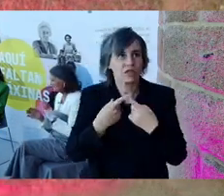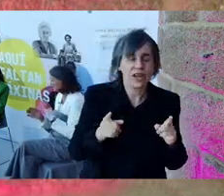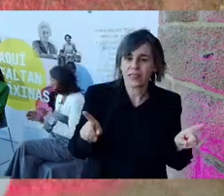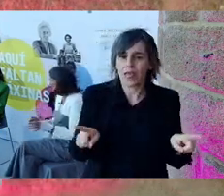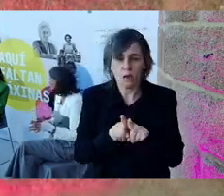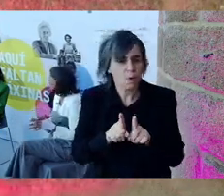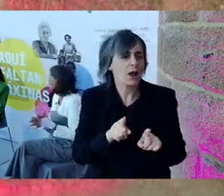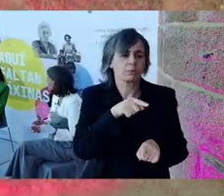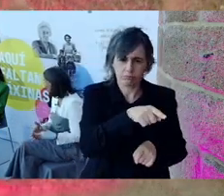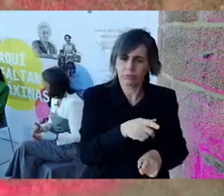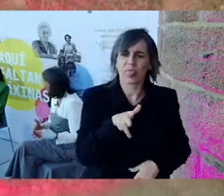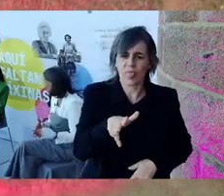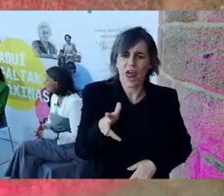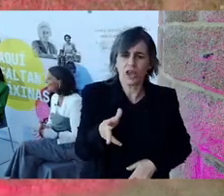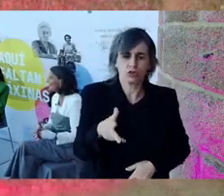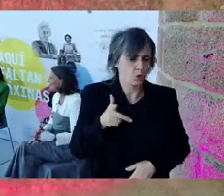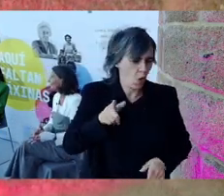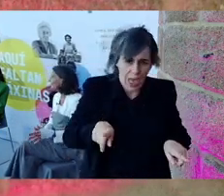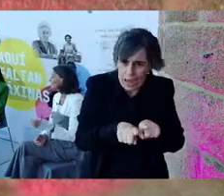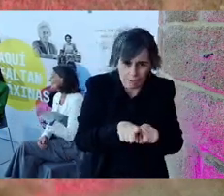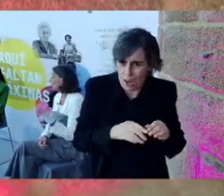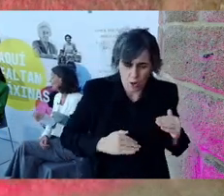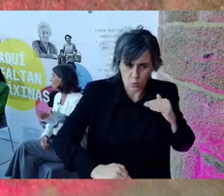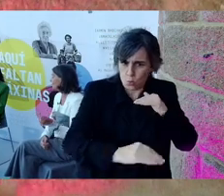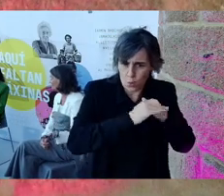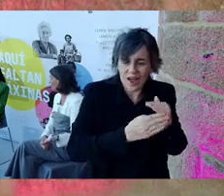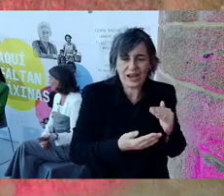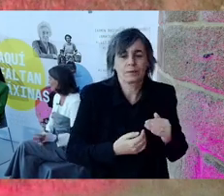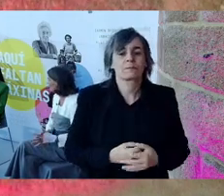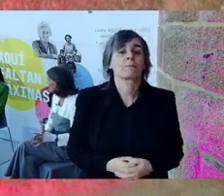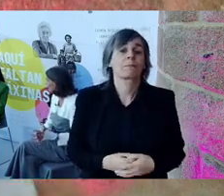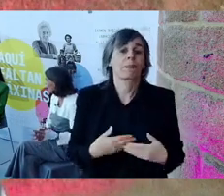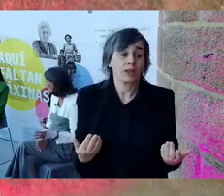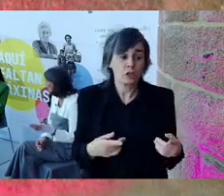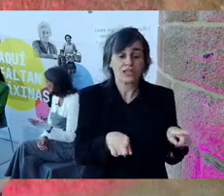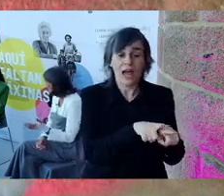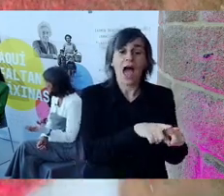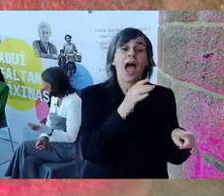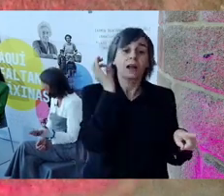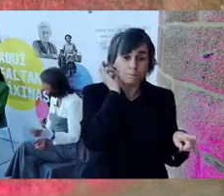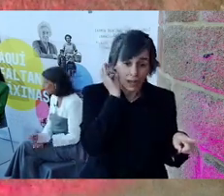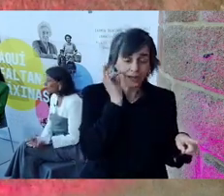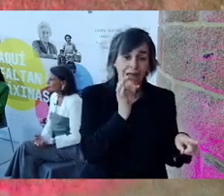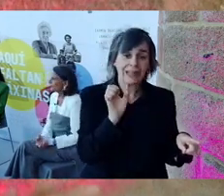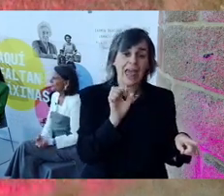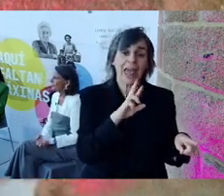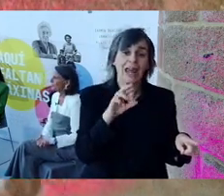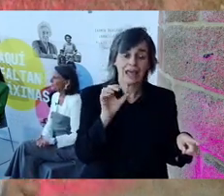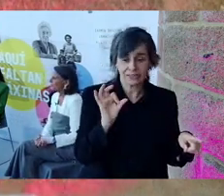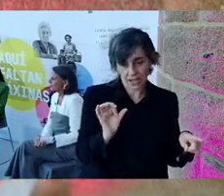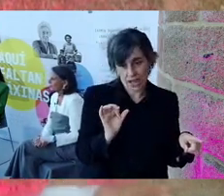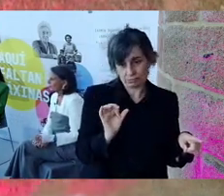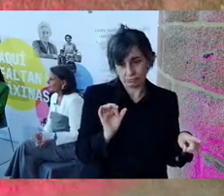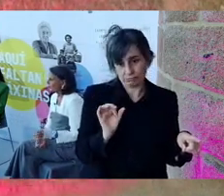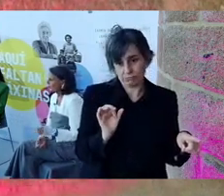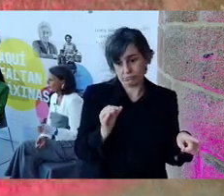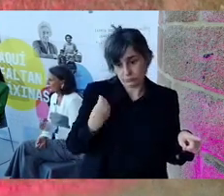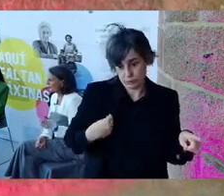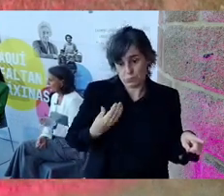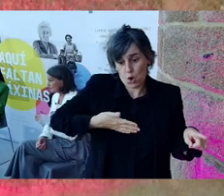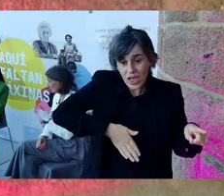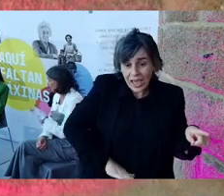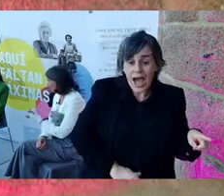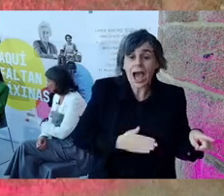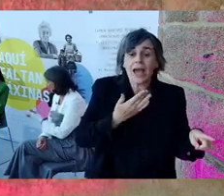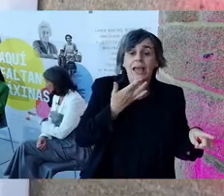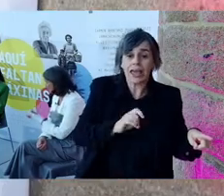pleno derecho. Me dijo un genealogista. O sea que su hermana Teresa, hija de su padre y de una de sus amantes,